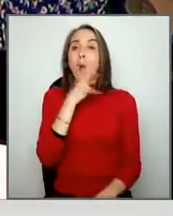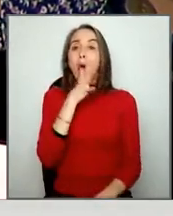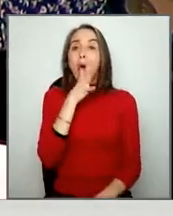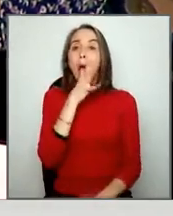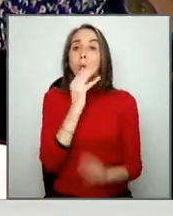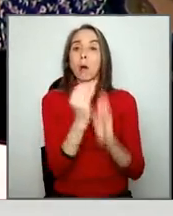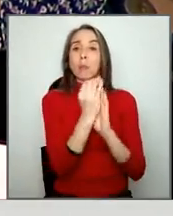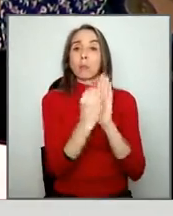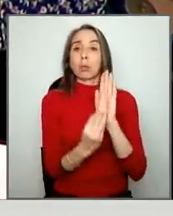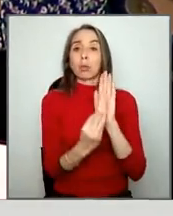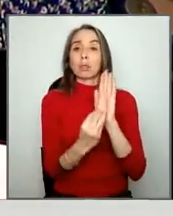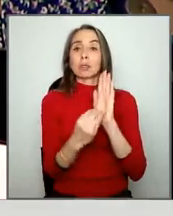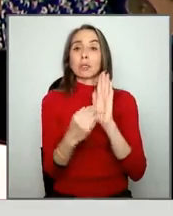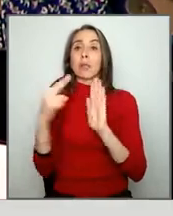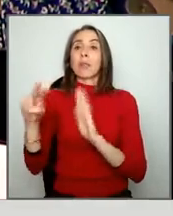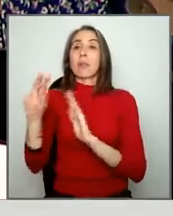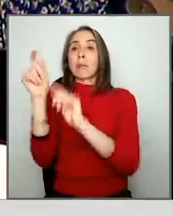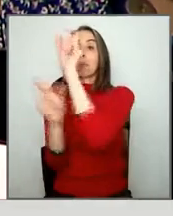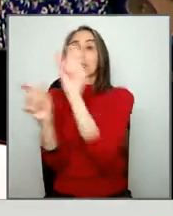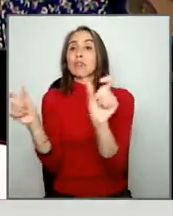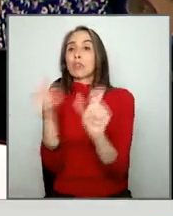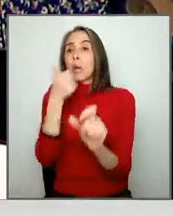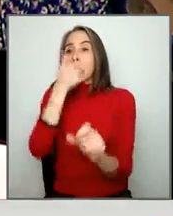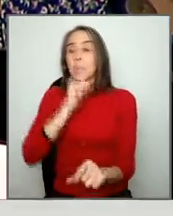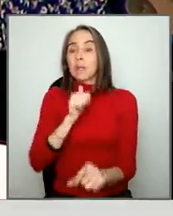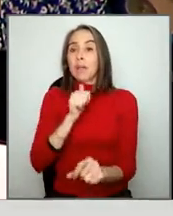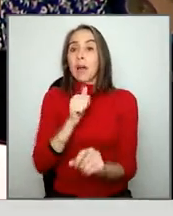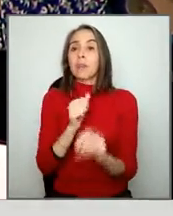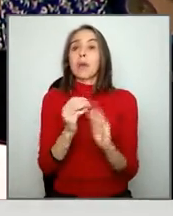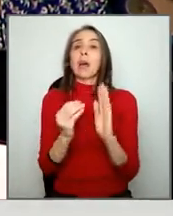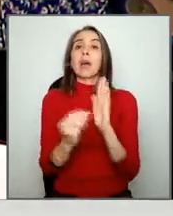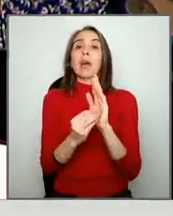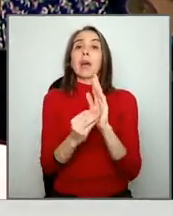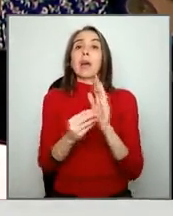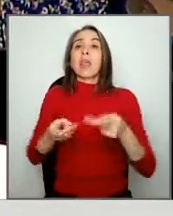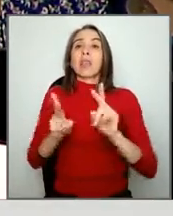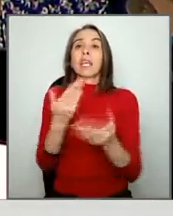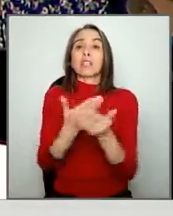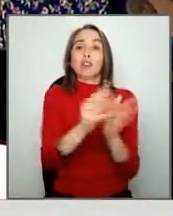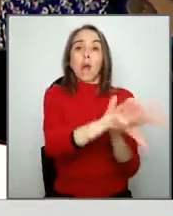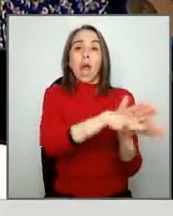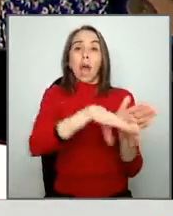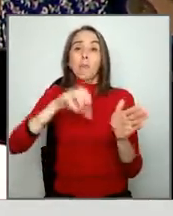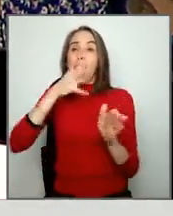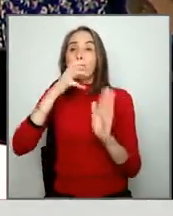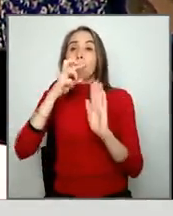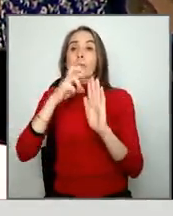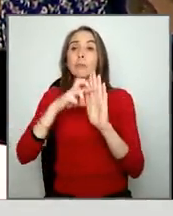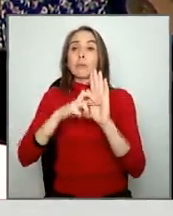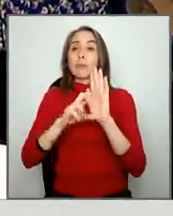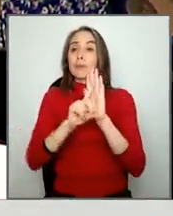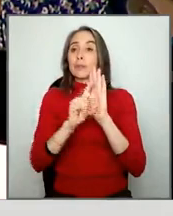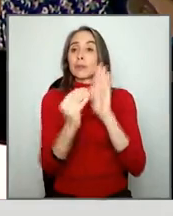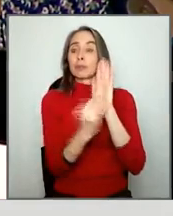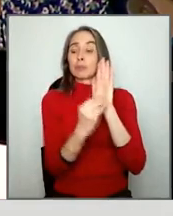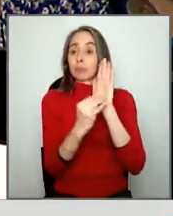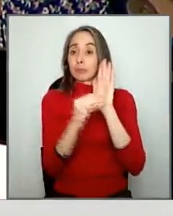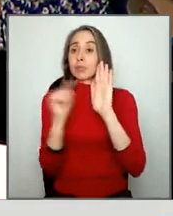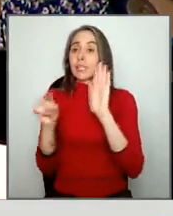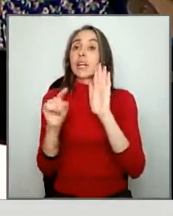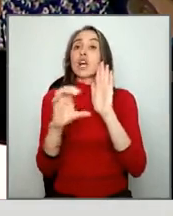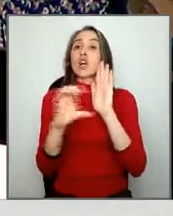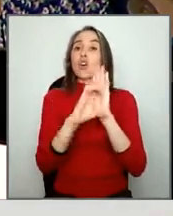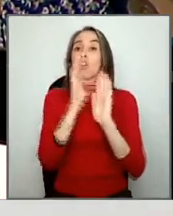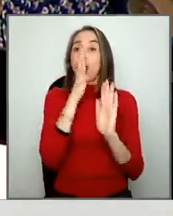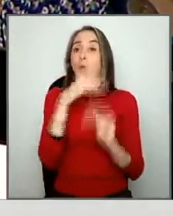en mano de privados a propósito de la figura de derecho de aprovechamiento de aguas que se encuentra establecida en el código de aguas hay más de